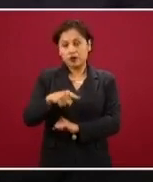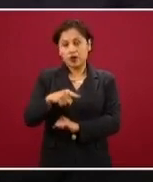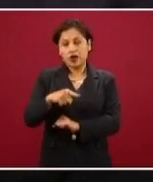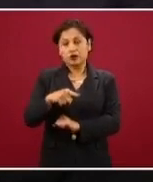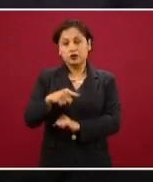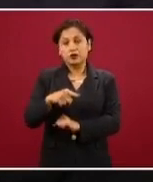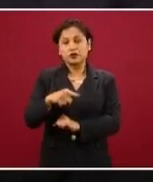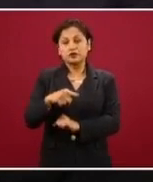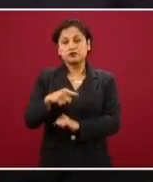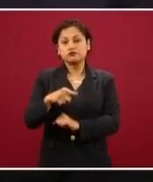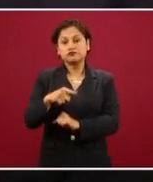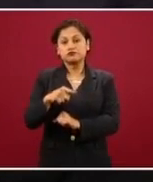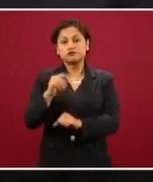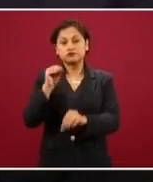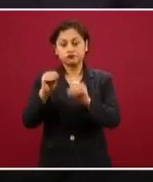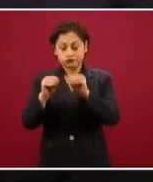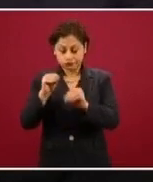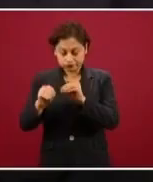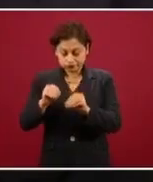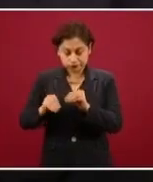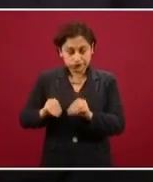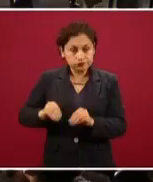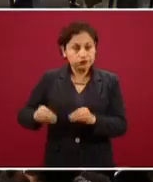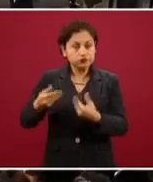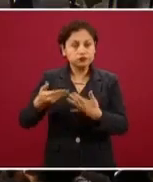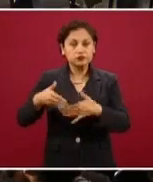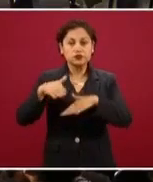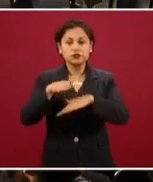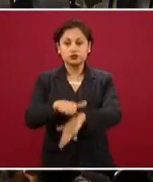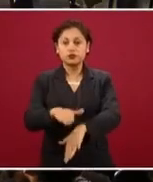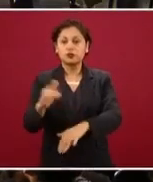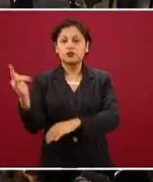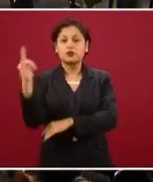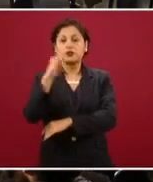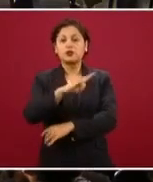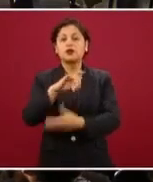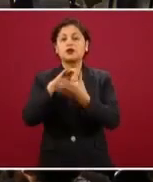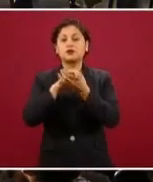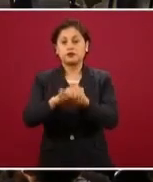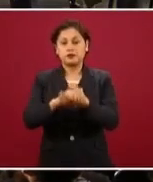operación de venta y de